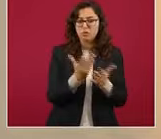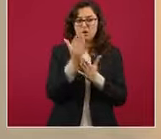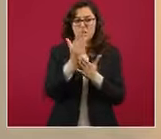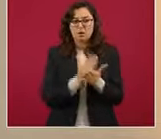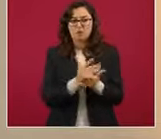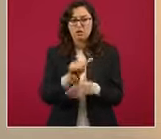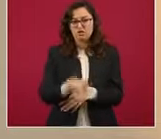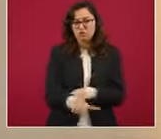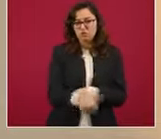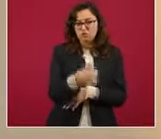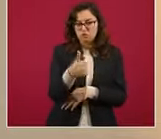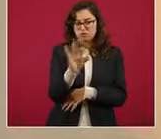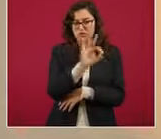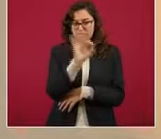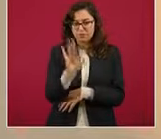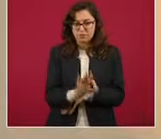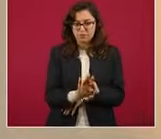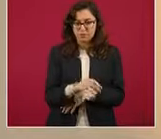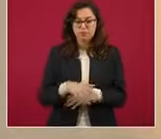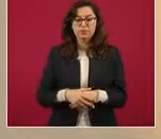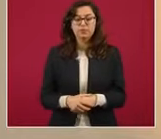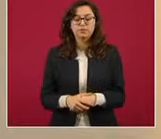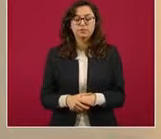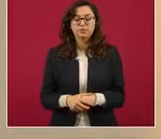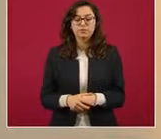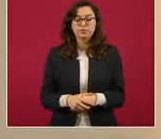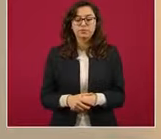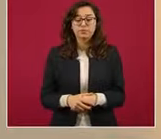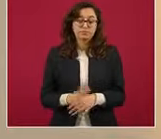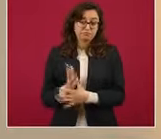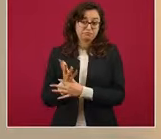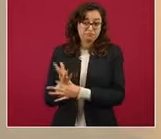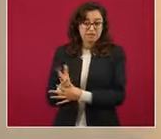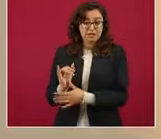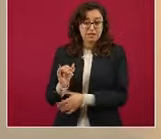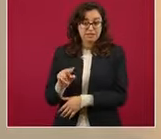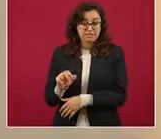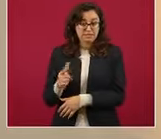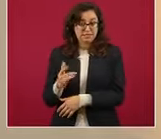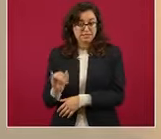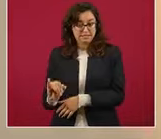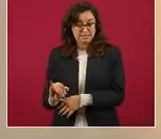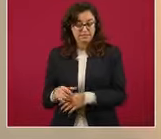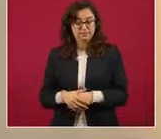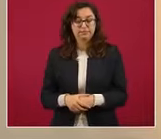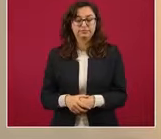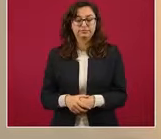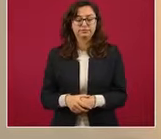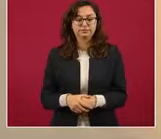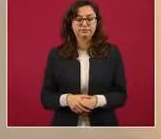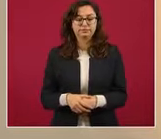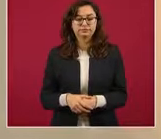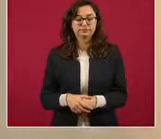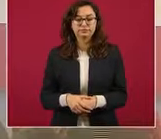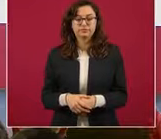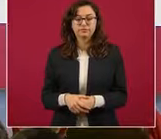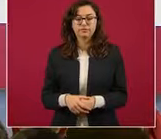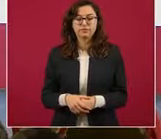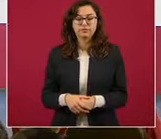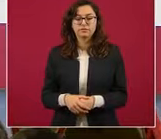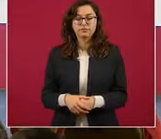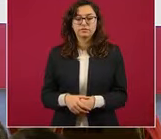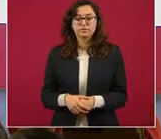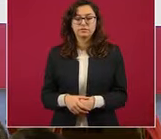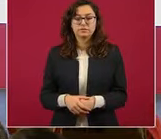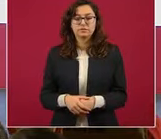menos 11%, según el INEGI. Siguiente. Y en cuanto a millones de delitos